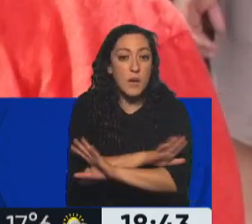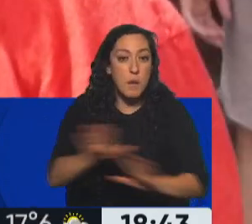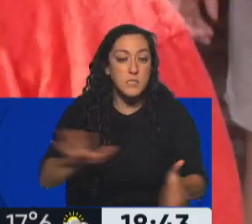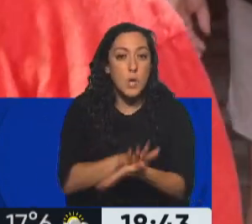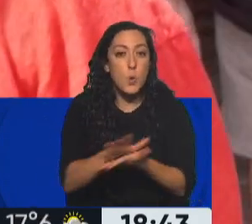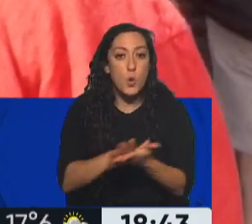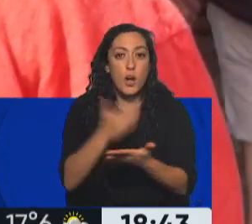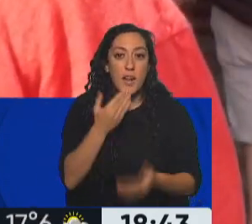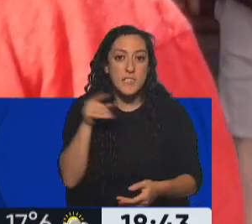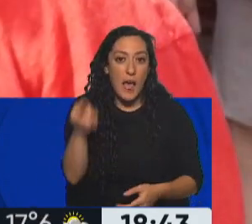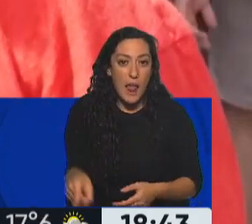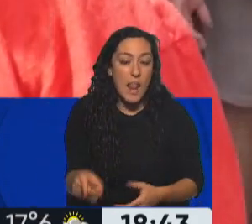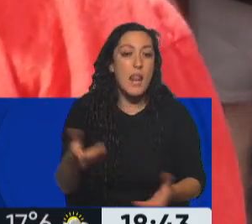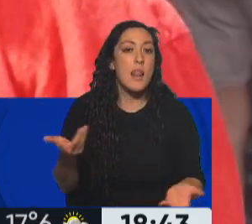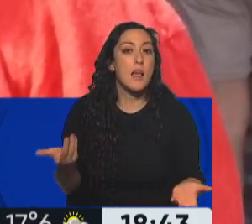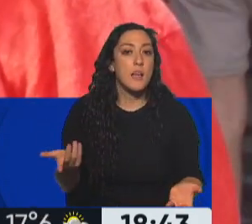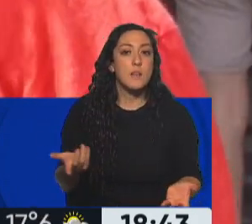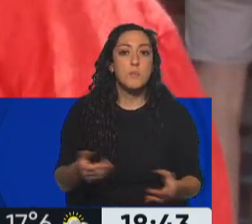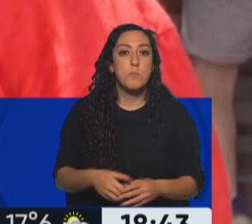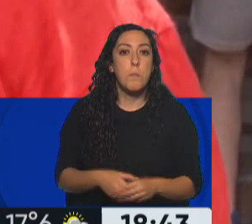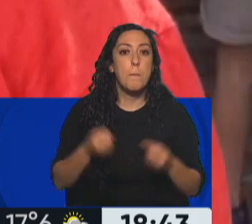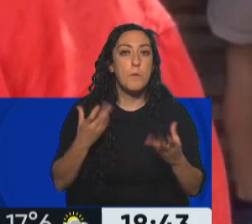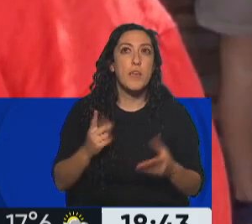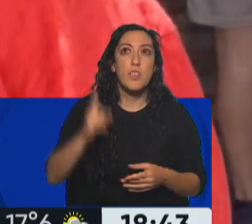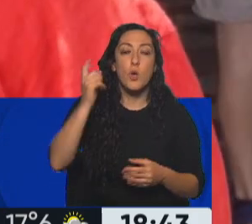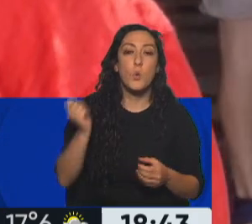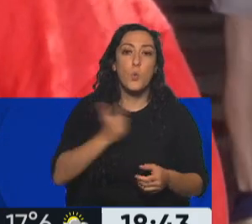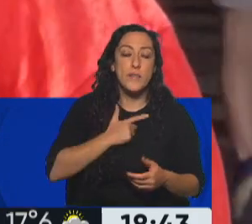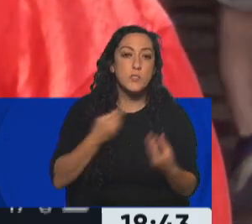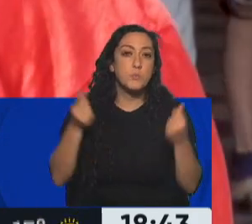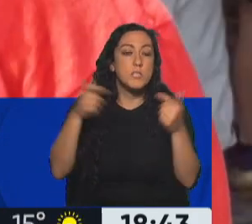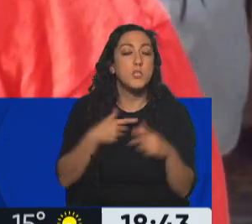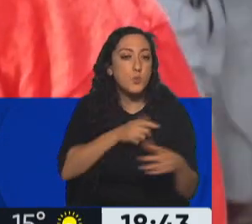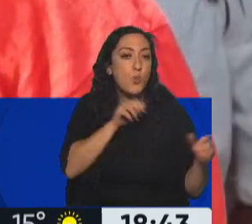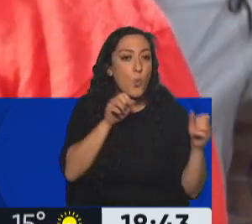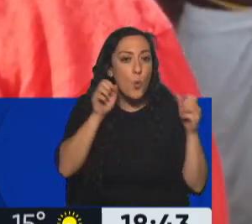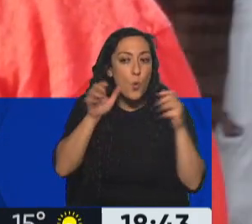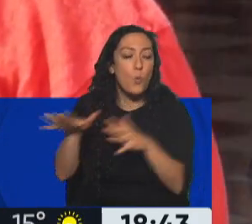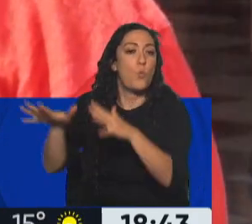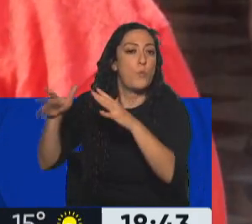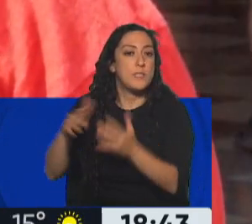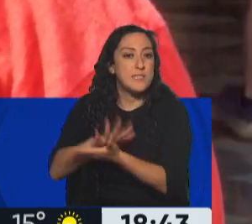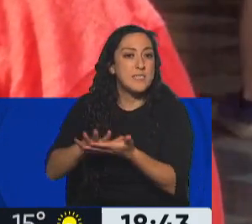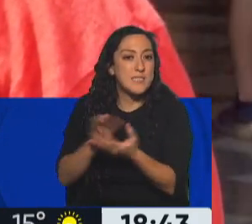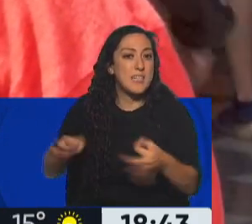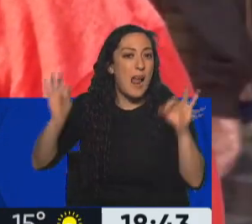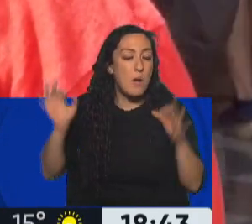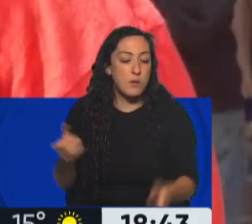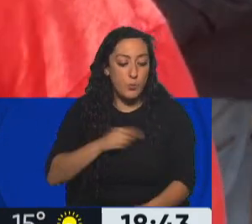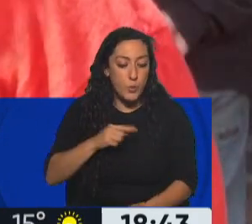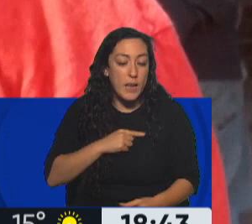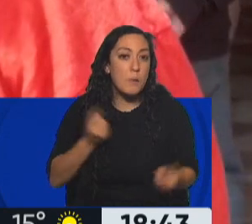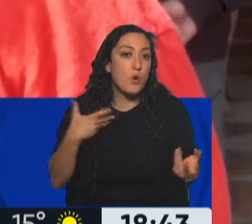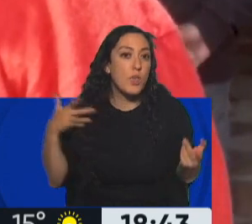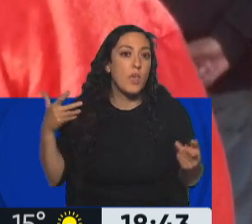gracias a él, gracias a la iluminación de nuestro Dios, el Espíritu Santo, y con mucha pena porque venimos a